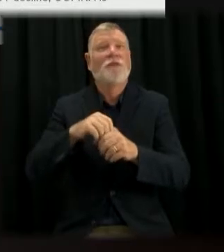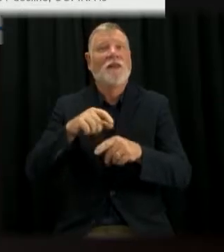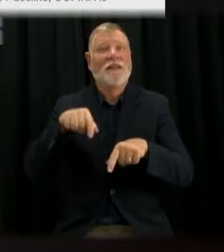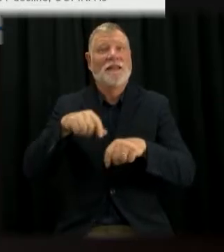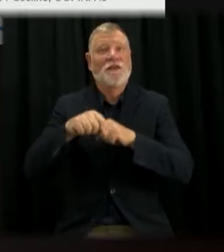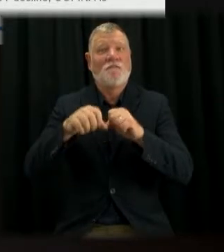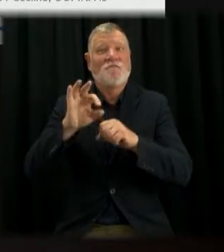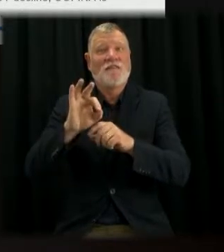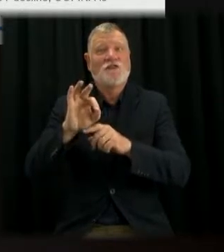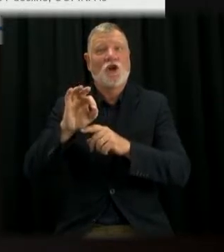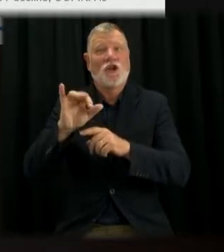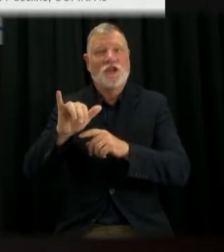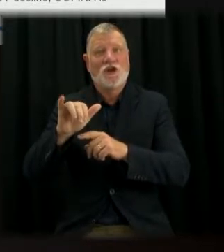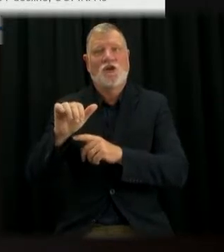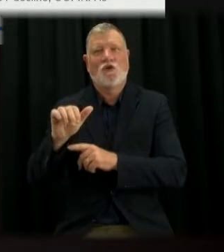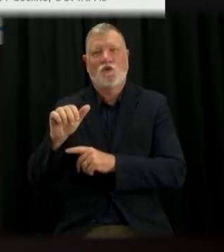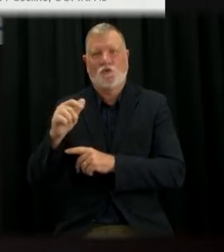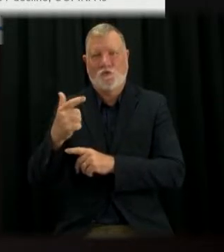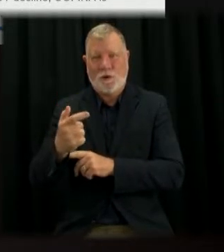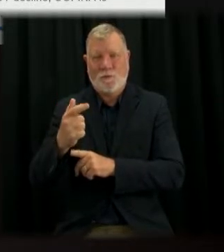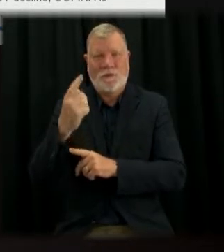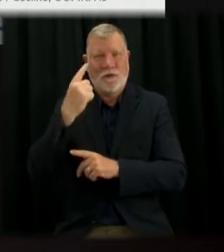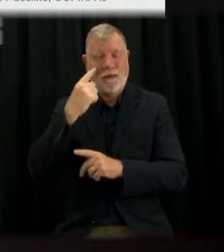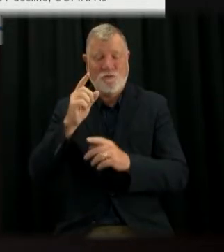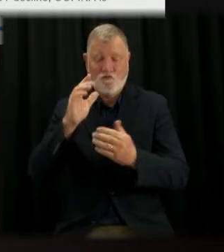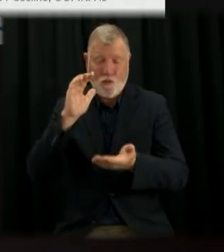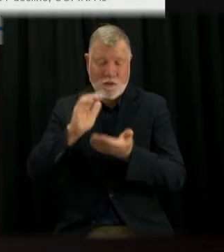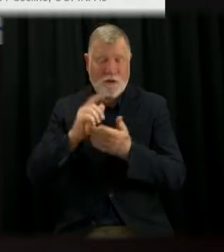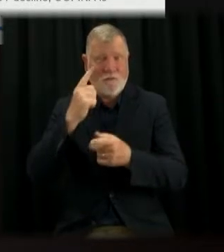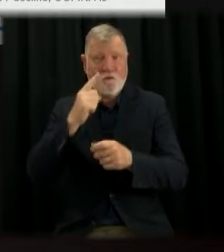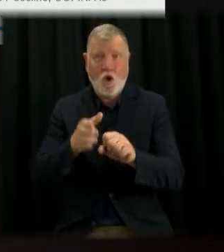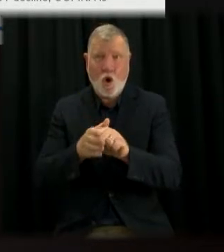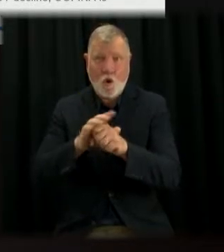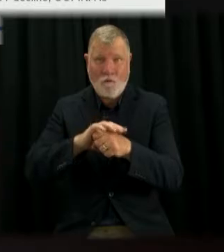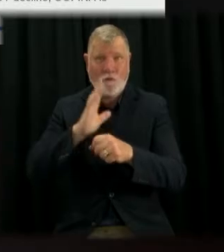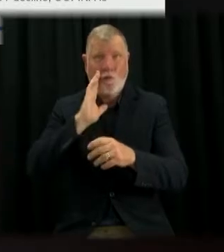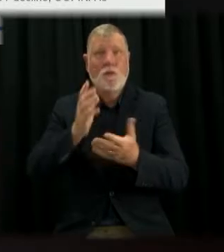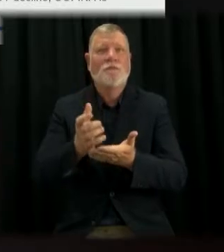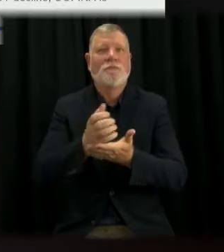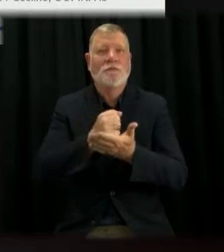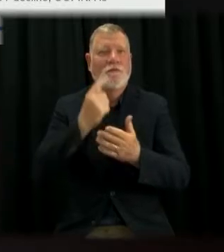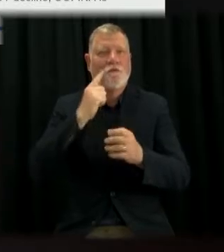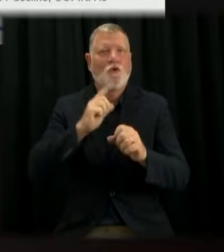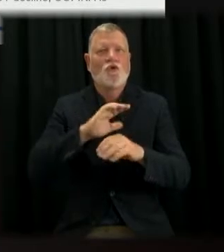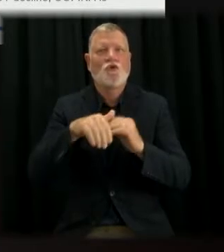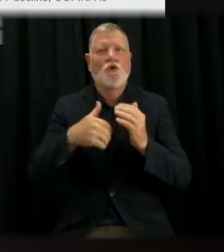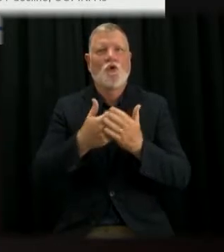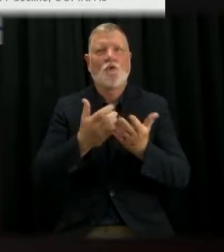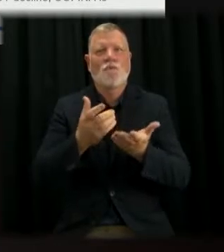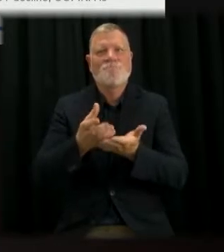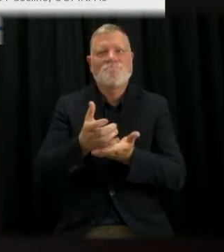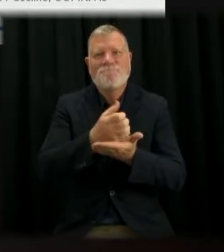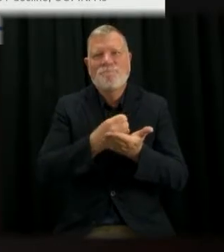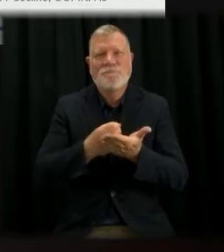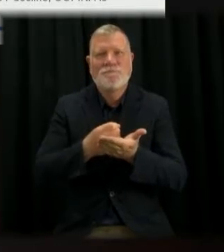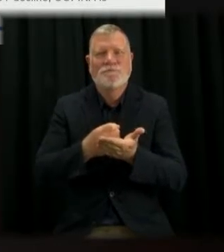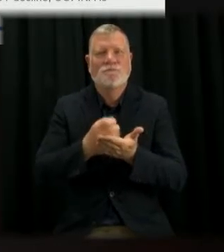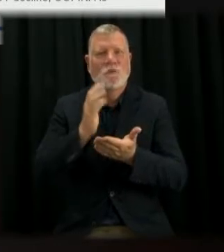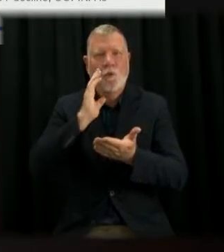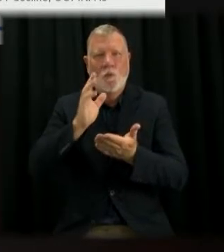21, a pesar de la reducción en el IBU, se espera unos ingresos que se